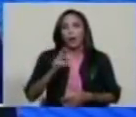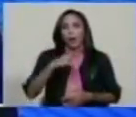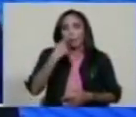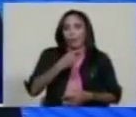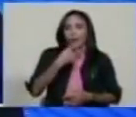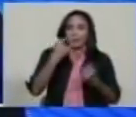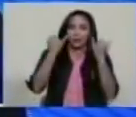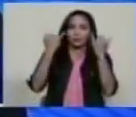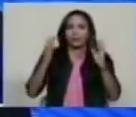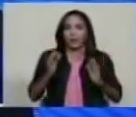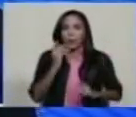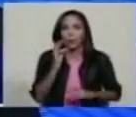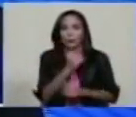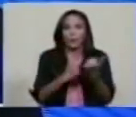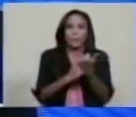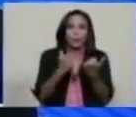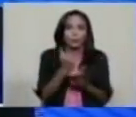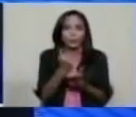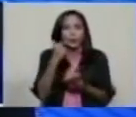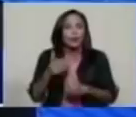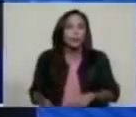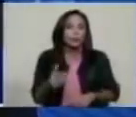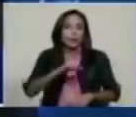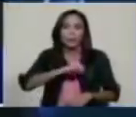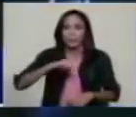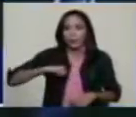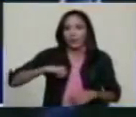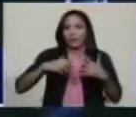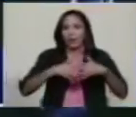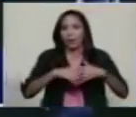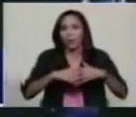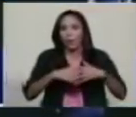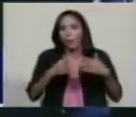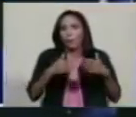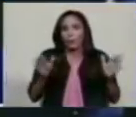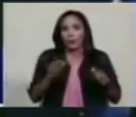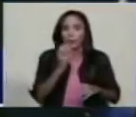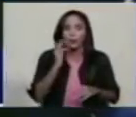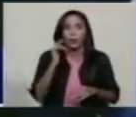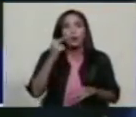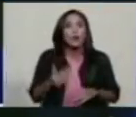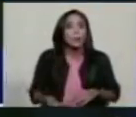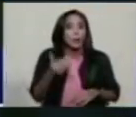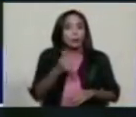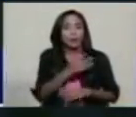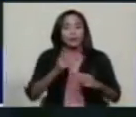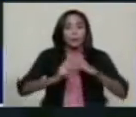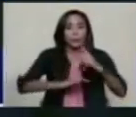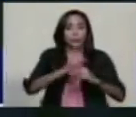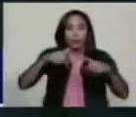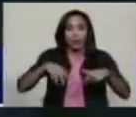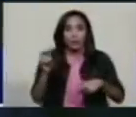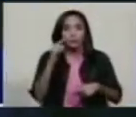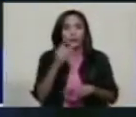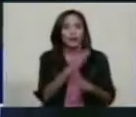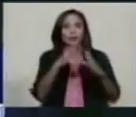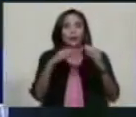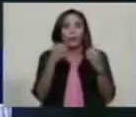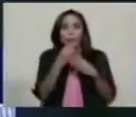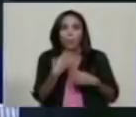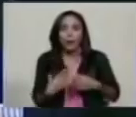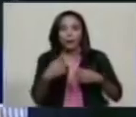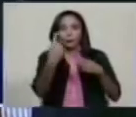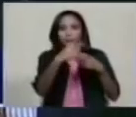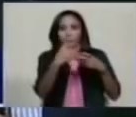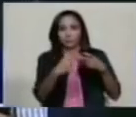posicionamiento sectorial, aquí lo que importa es que todos entendamos que el producto de Venezuela tiene que tener la calidad necesaria, tiene que